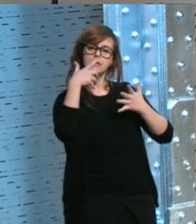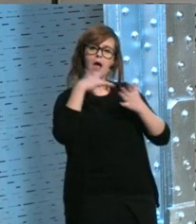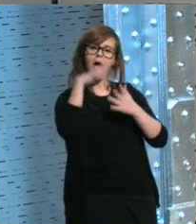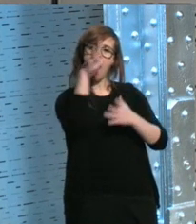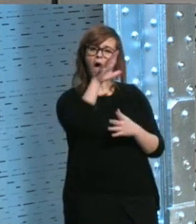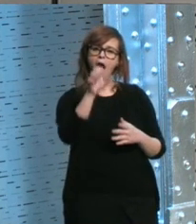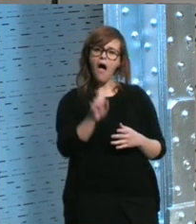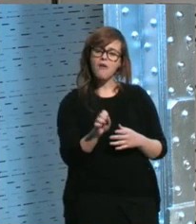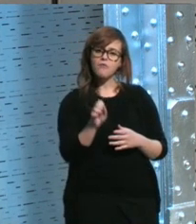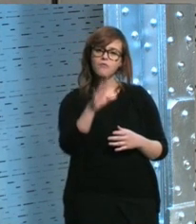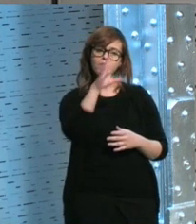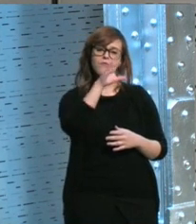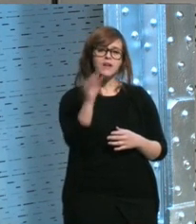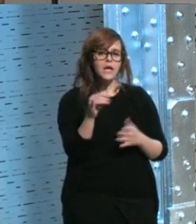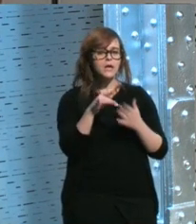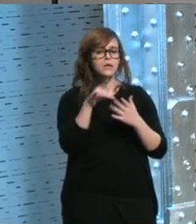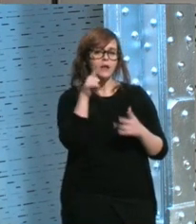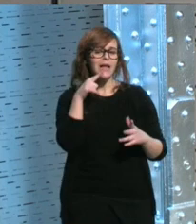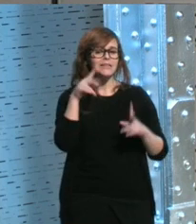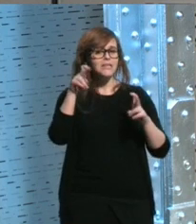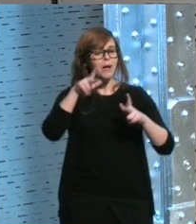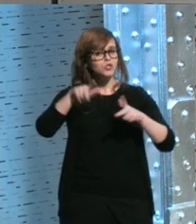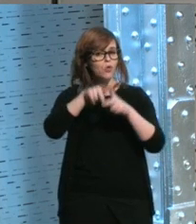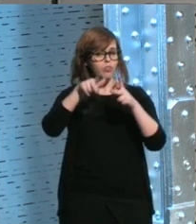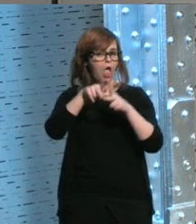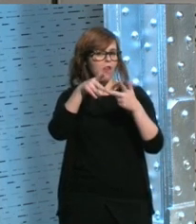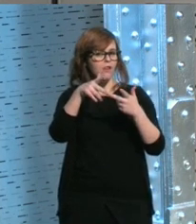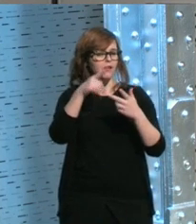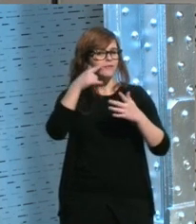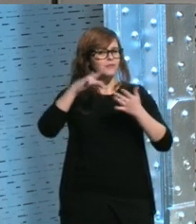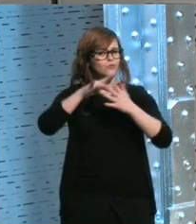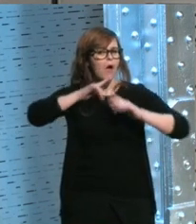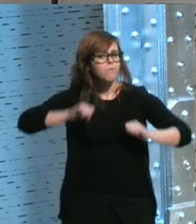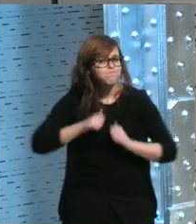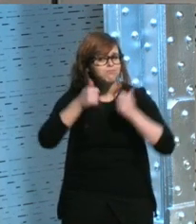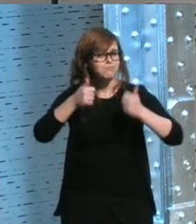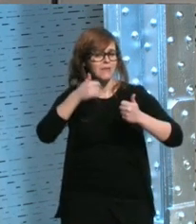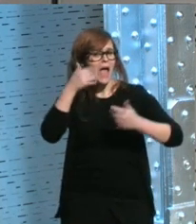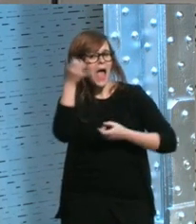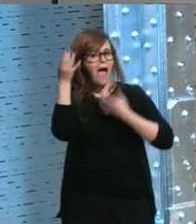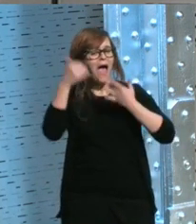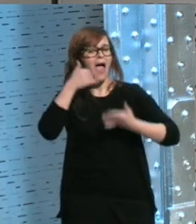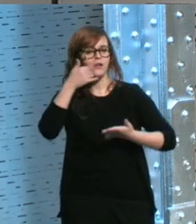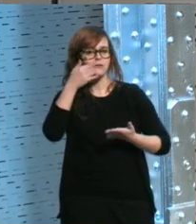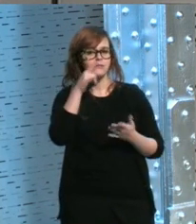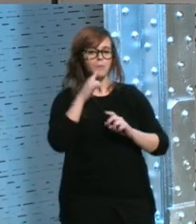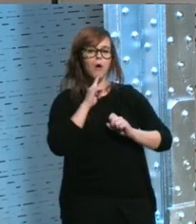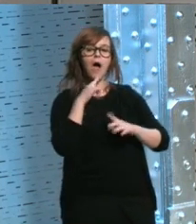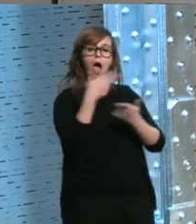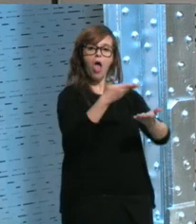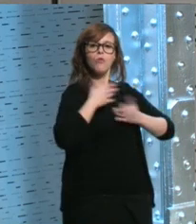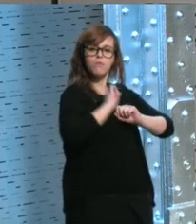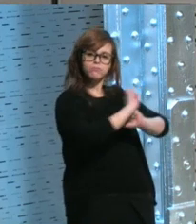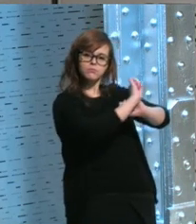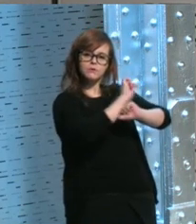el emprendedurismo social es un rechazo de la ayuda, es una voluntad de construir las cosas por